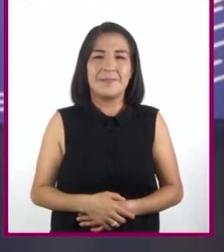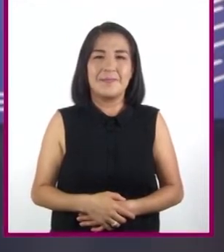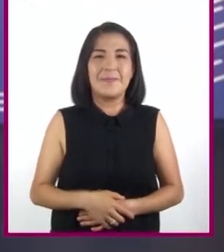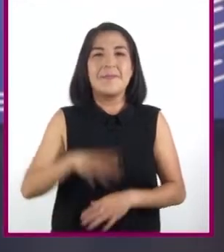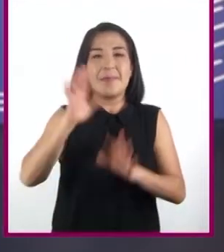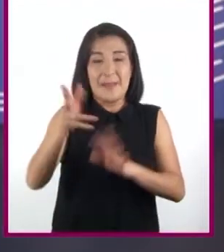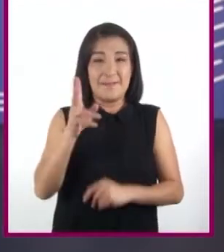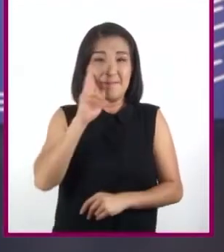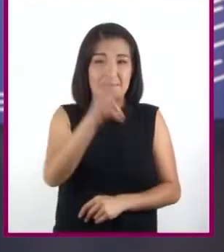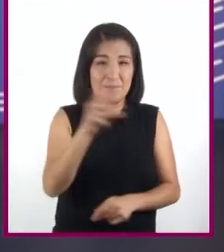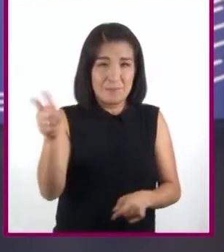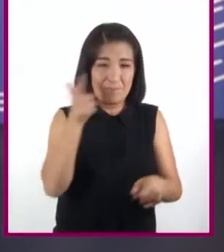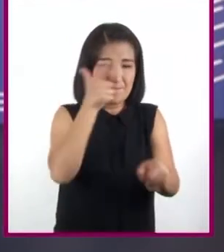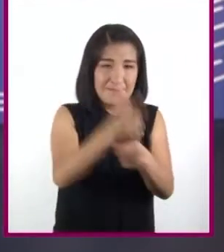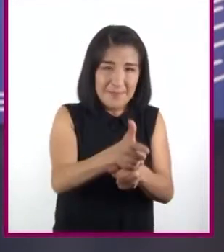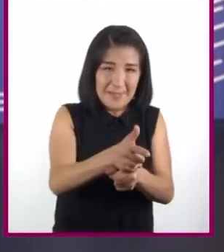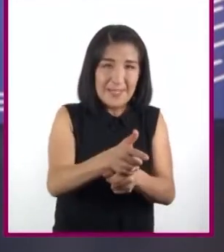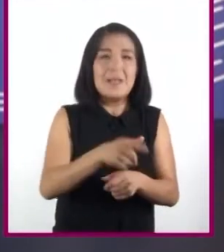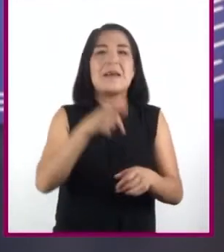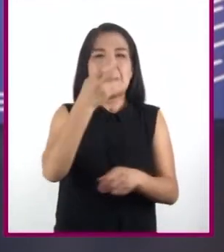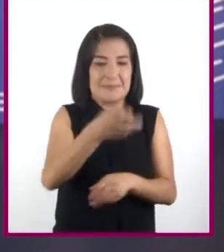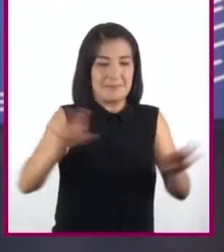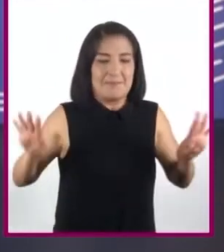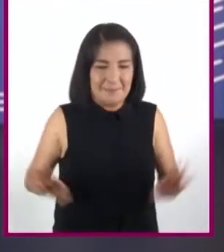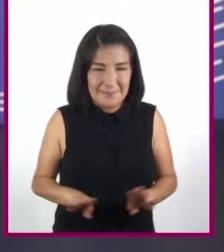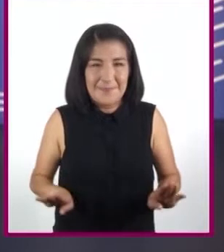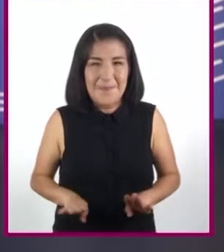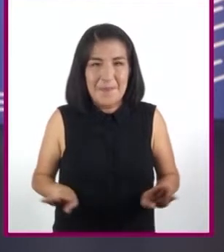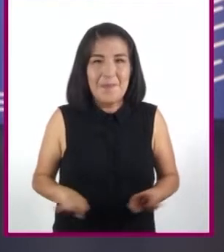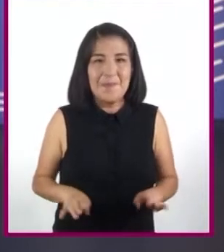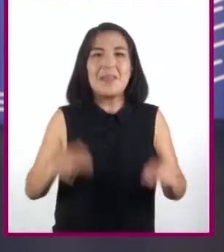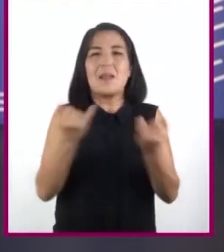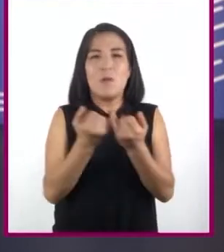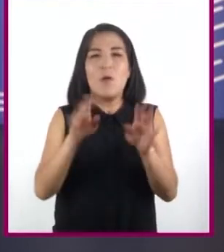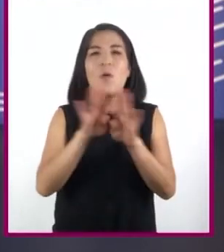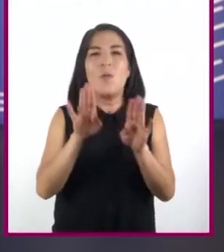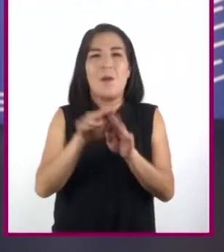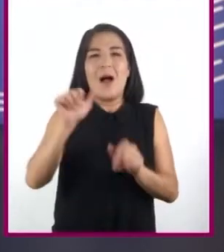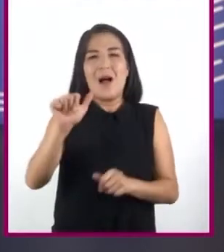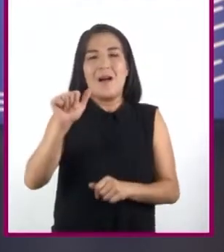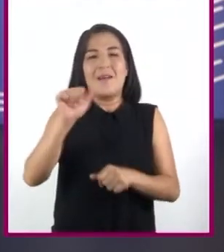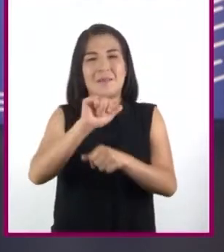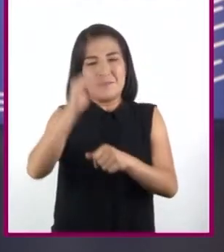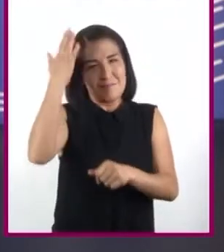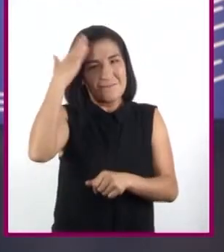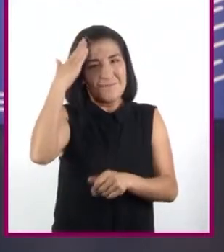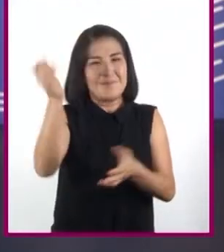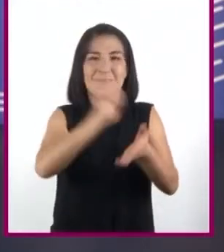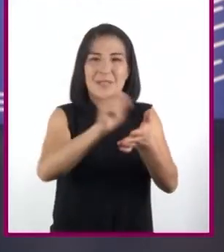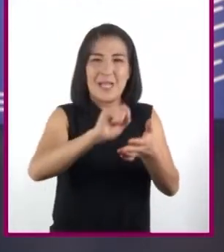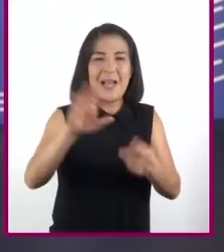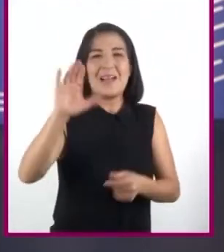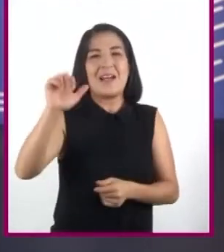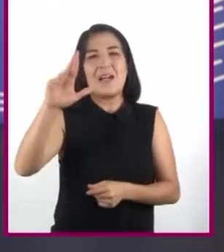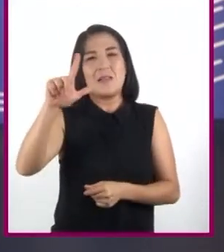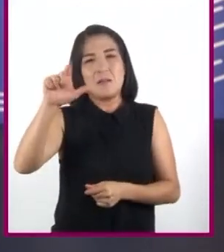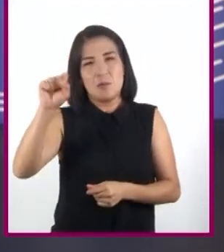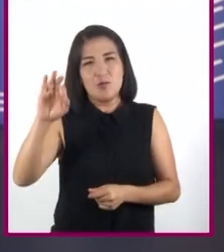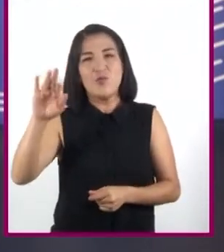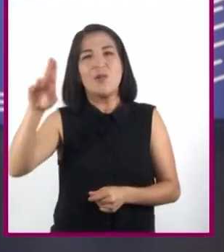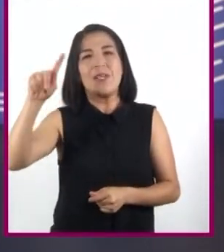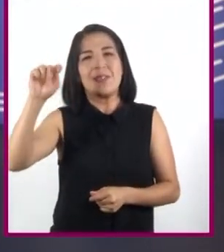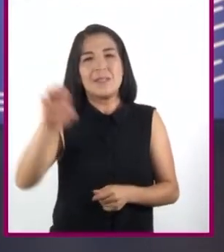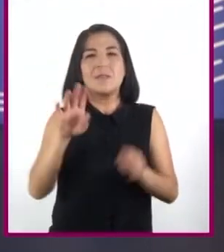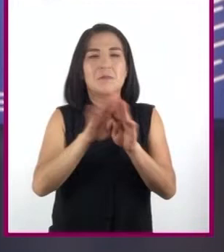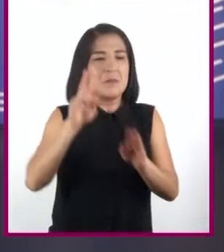Como te habrás dado cuenta, en esta característica, el autor Carlos Fuentes utilizó como personaje principal a